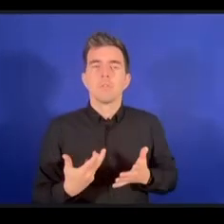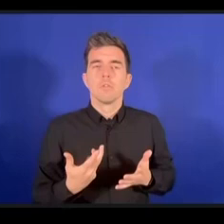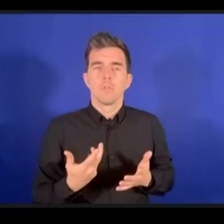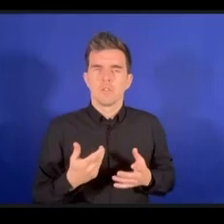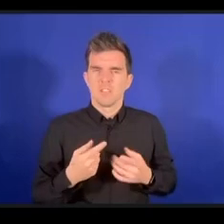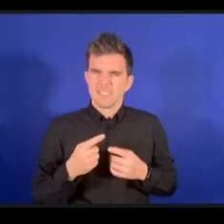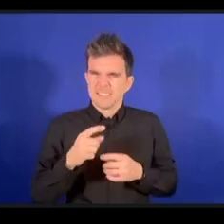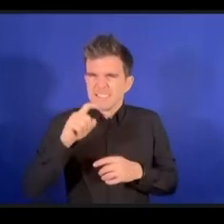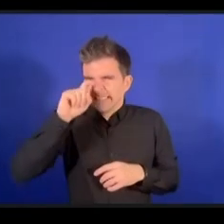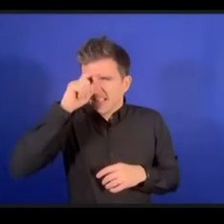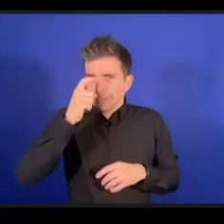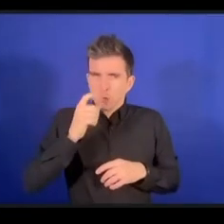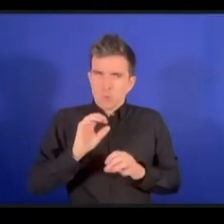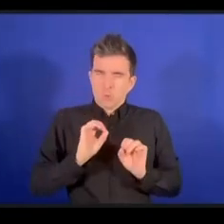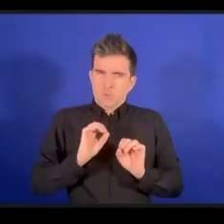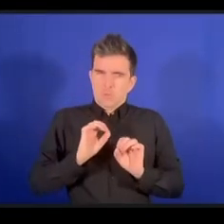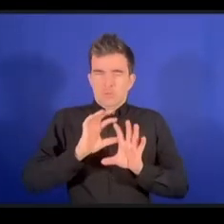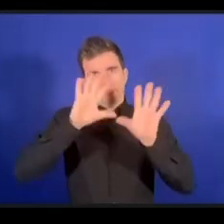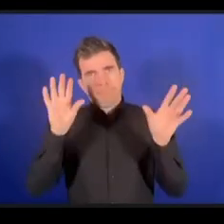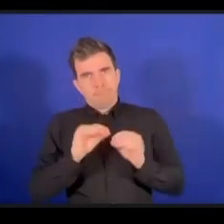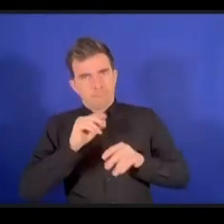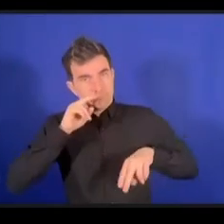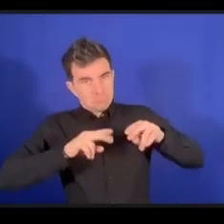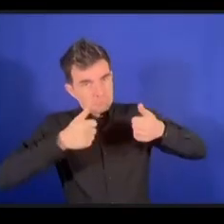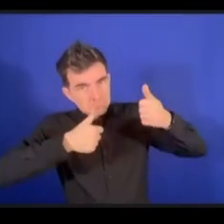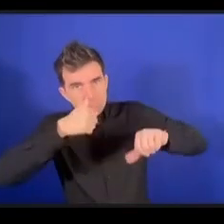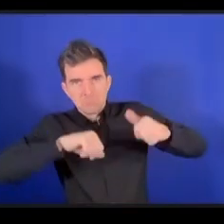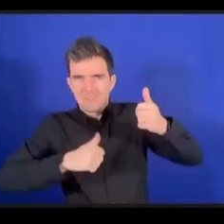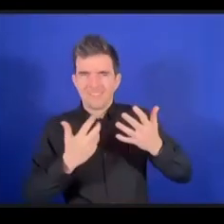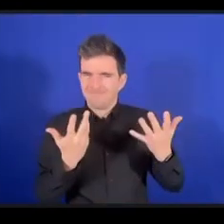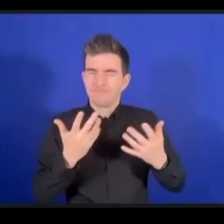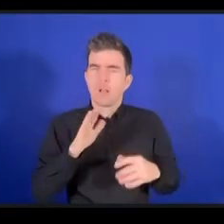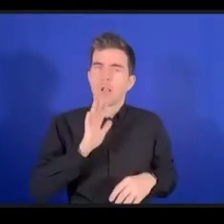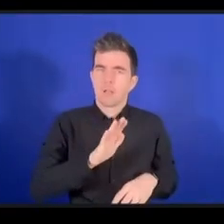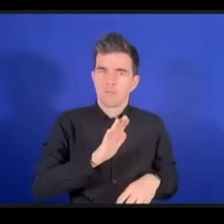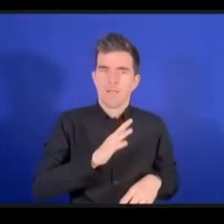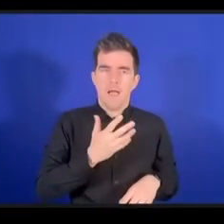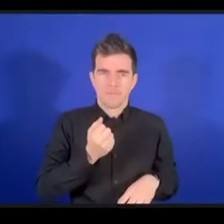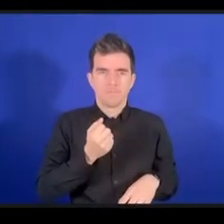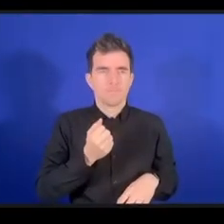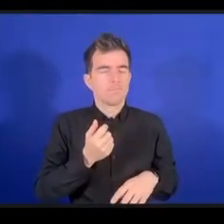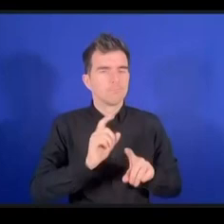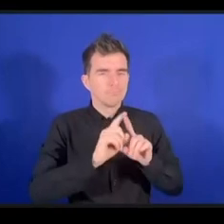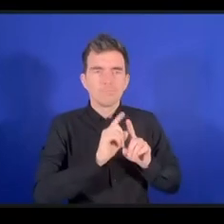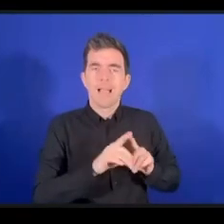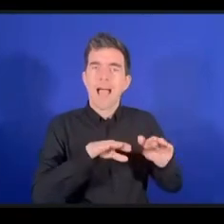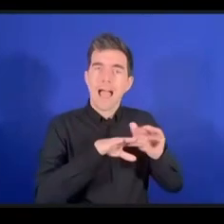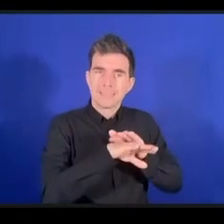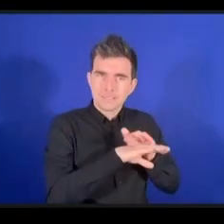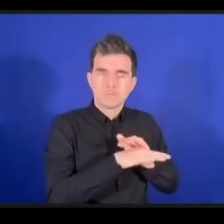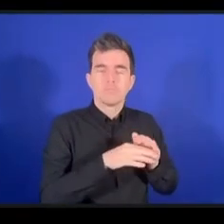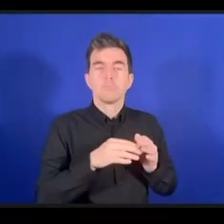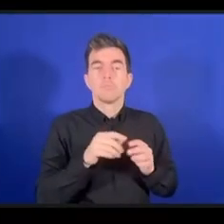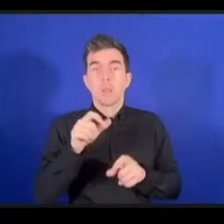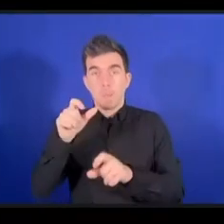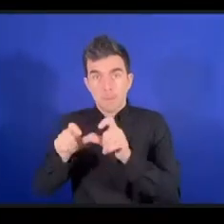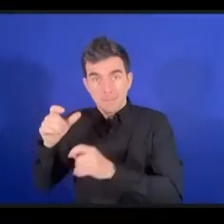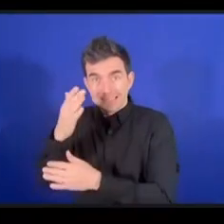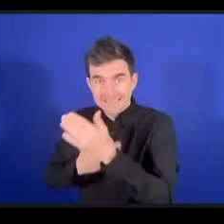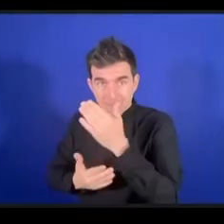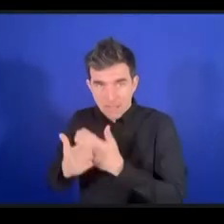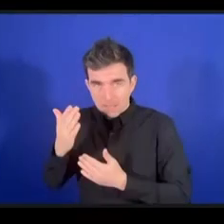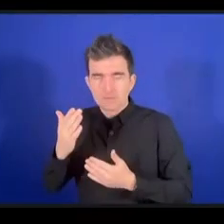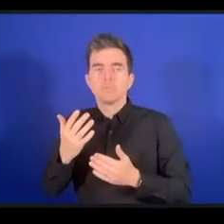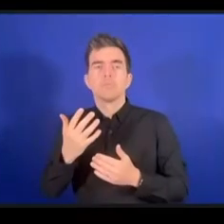todo la la eh la cede de para